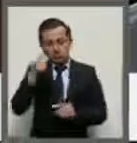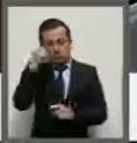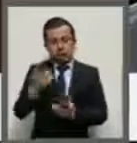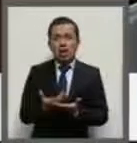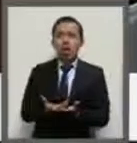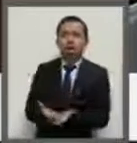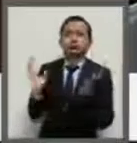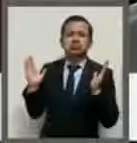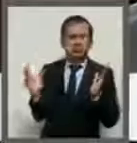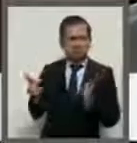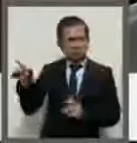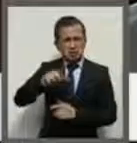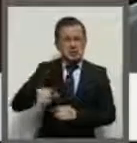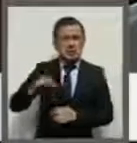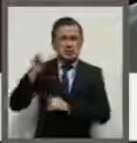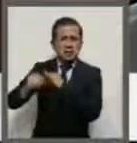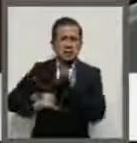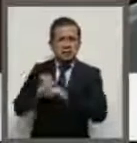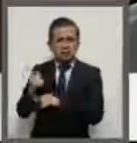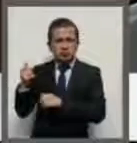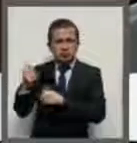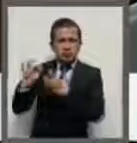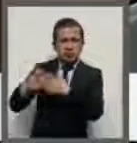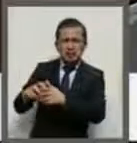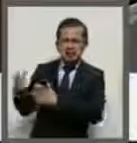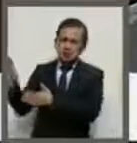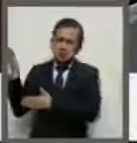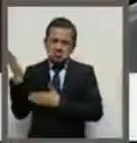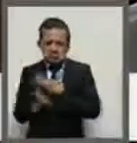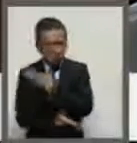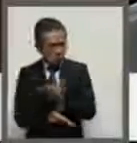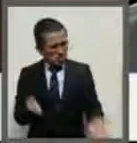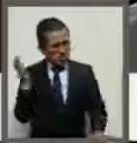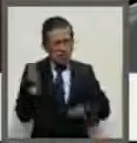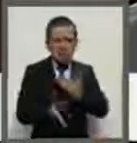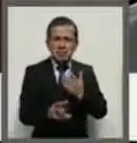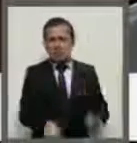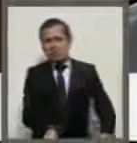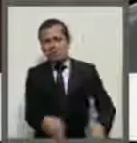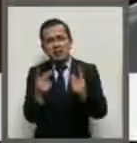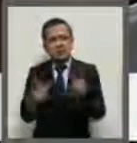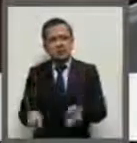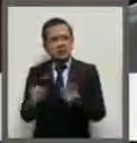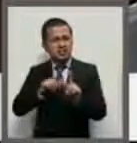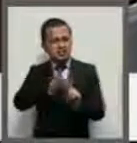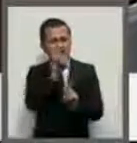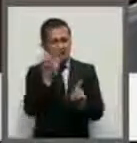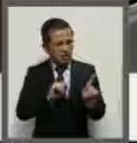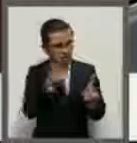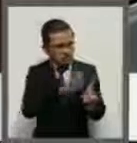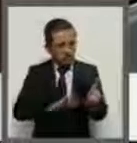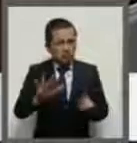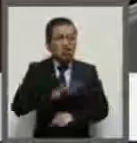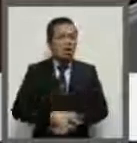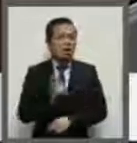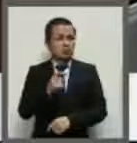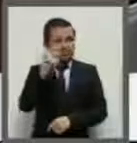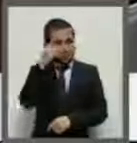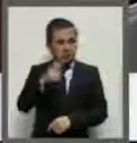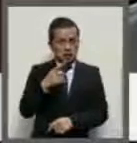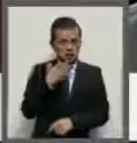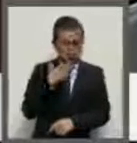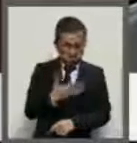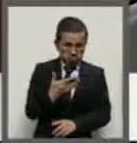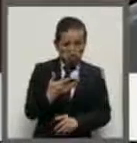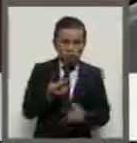las privatizaciones, haciendo de la economía nacional un bazar y propiciando una desregulación en favor del